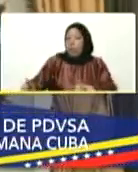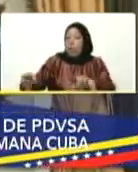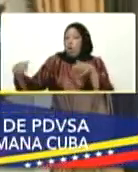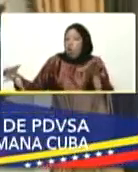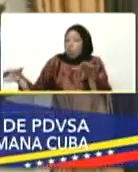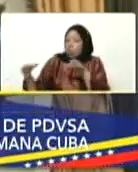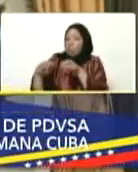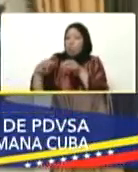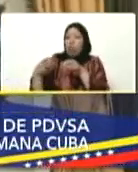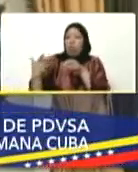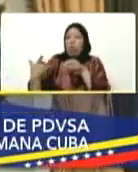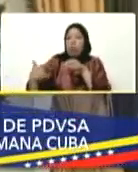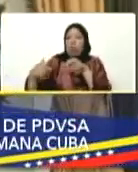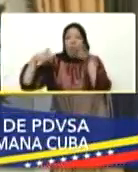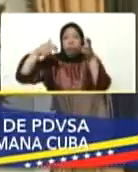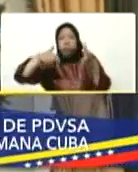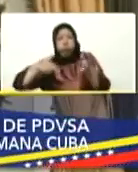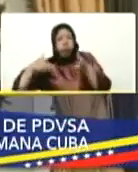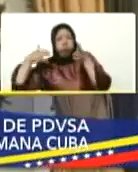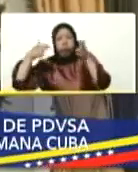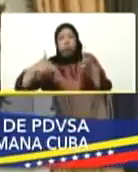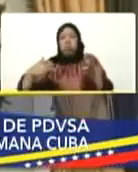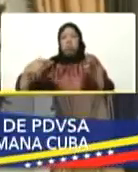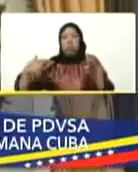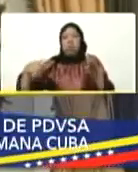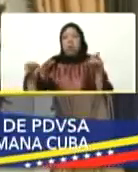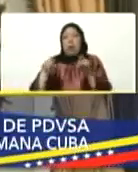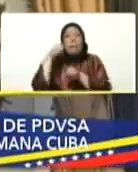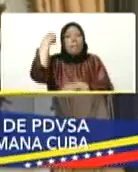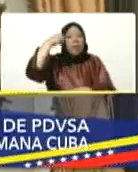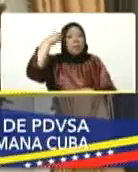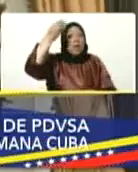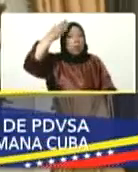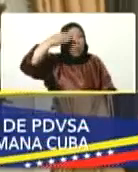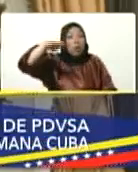armas, pólvora, para irse a Cuba.